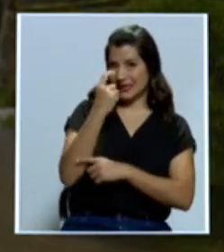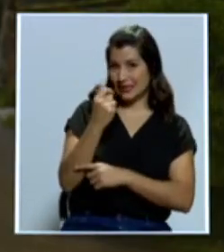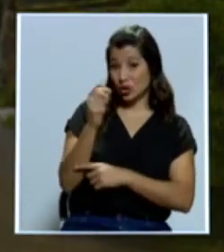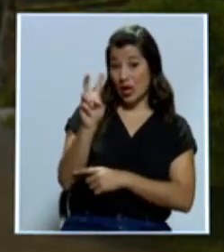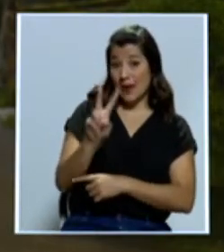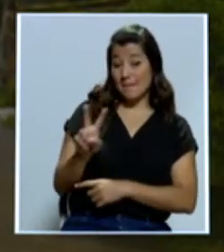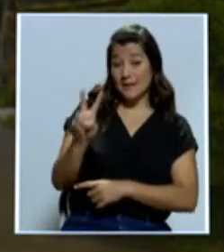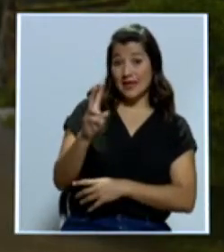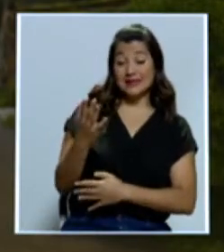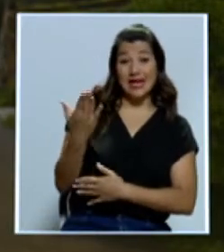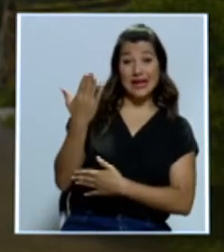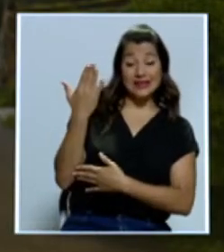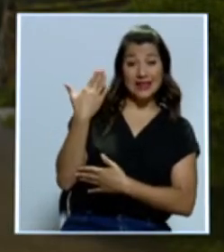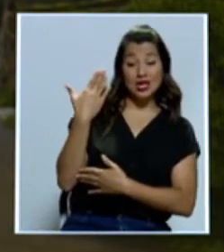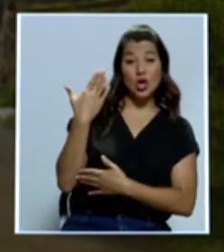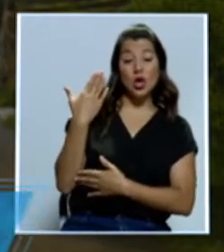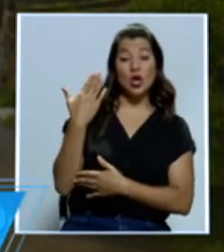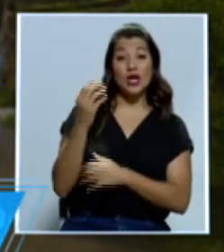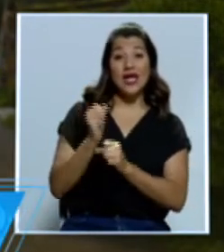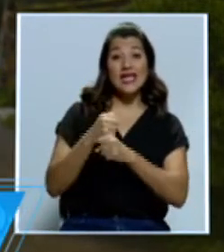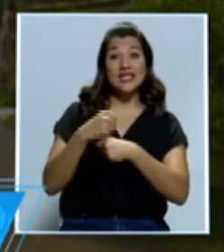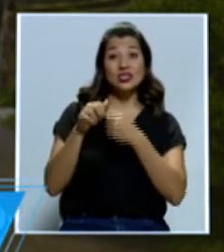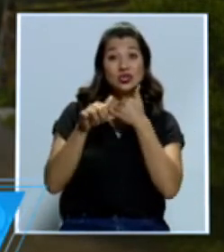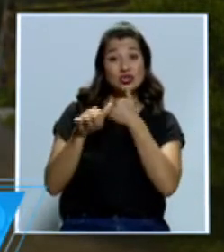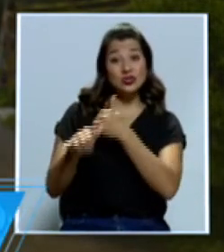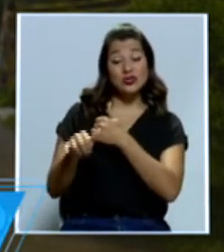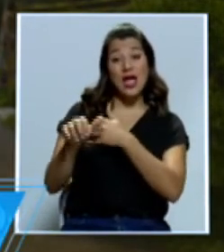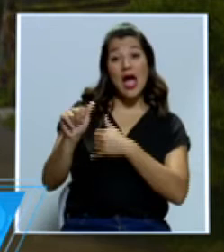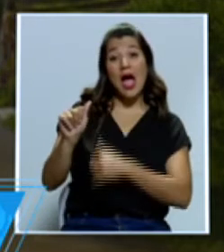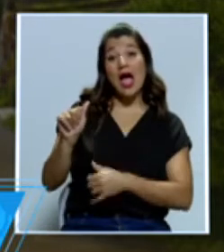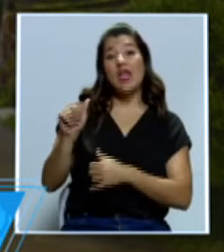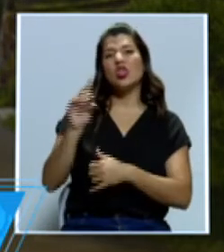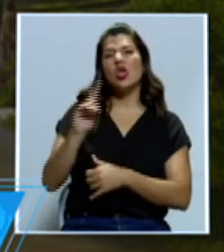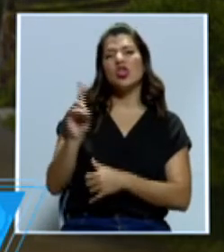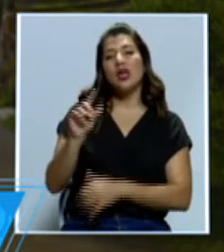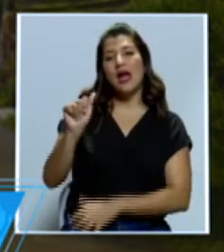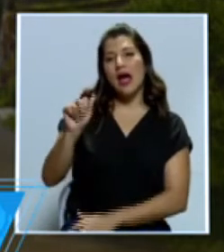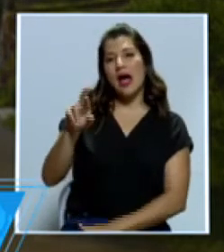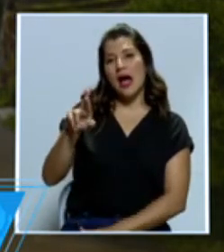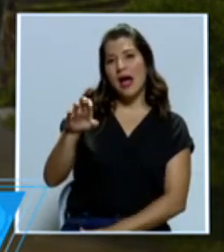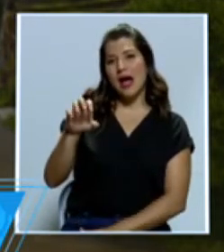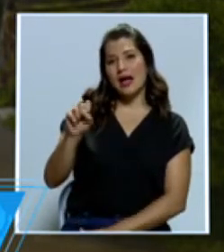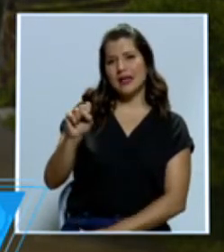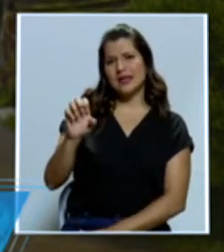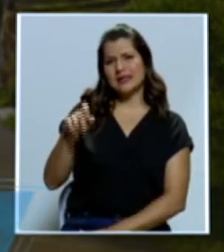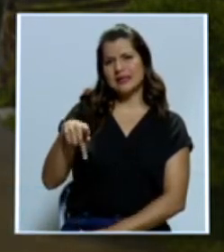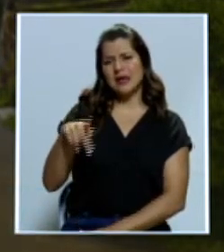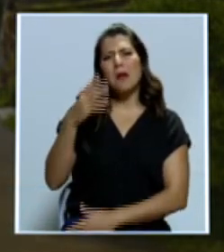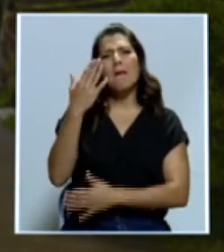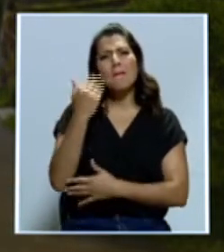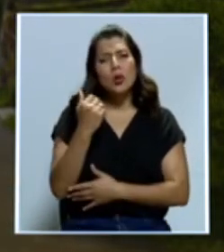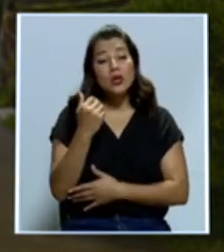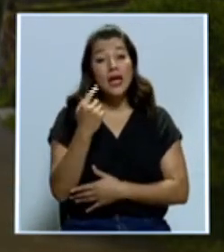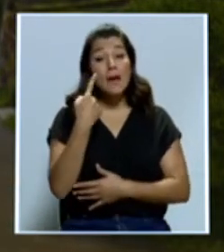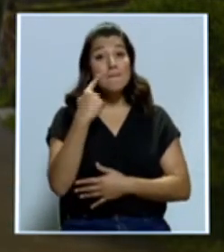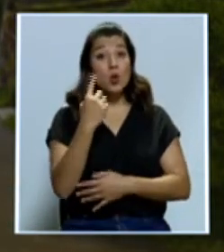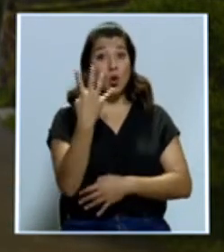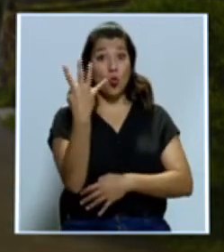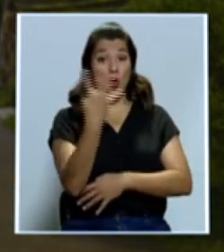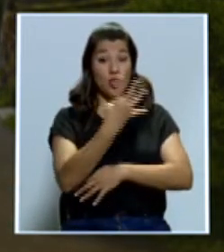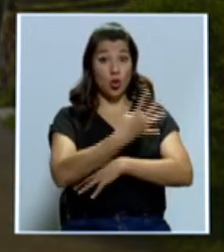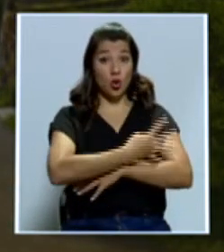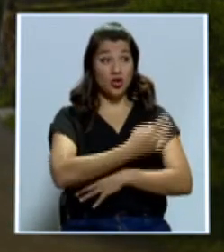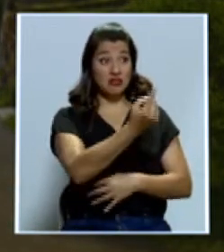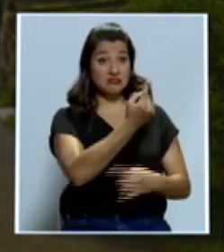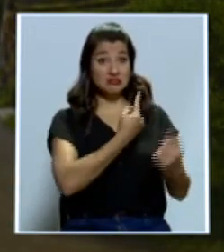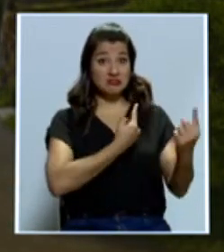viernes anterior ante la ARECEP una denuncia por quejas que recibieron durante 4 días,